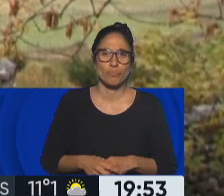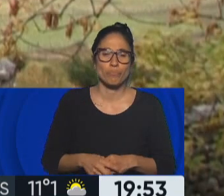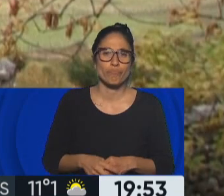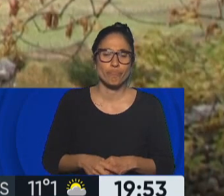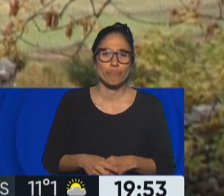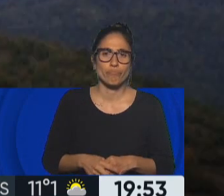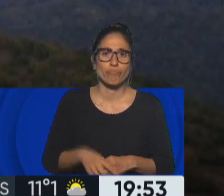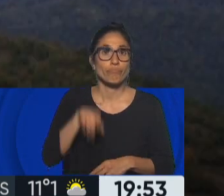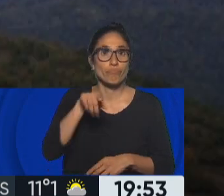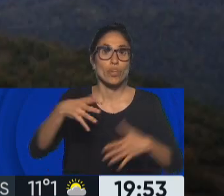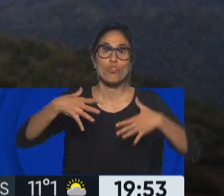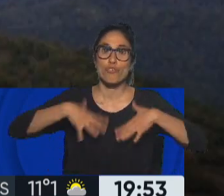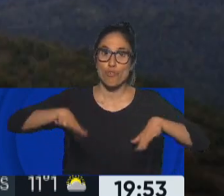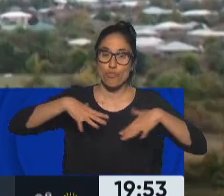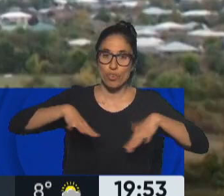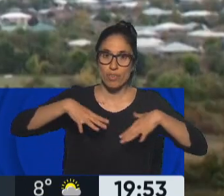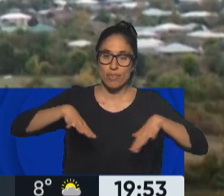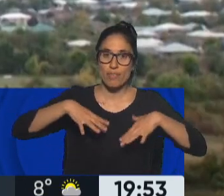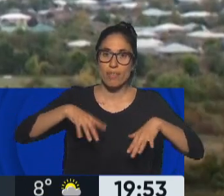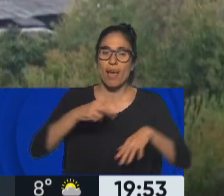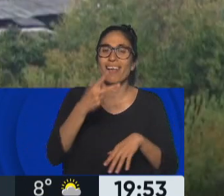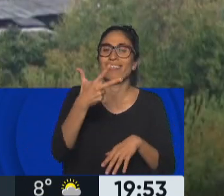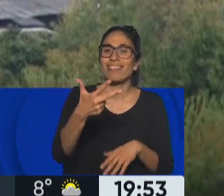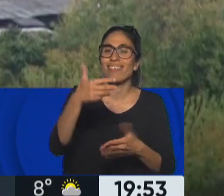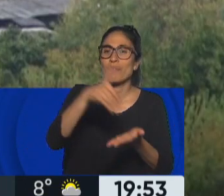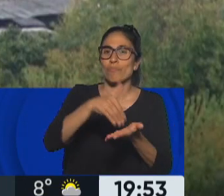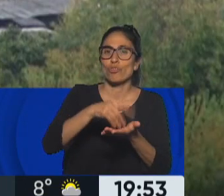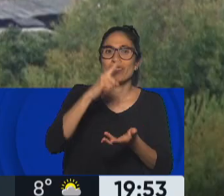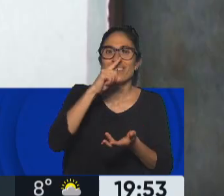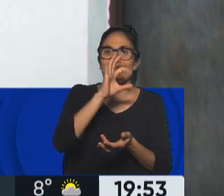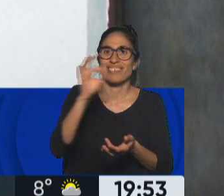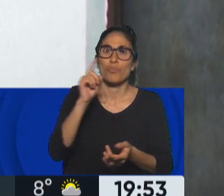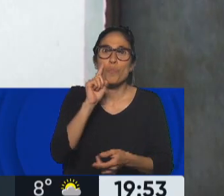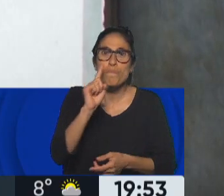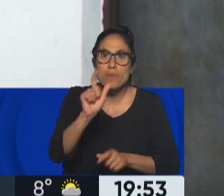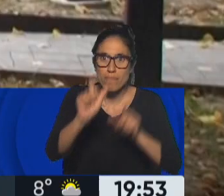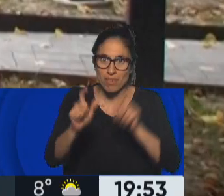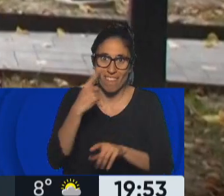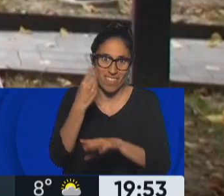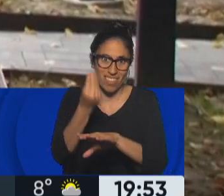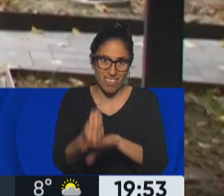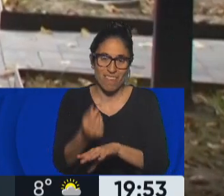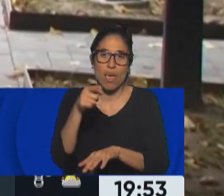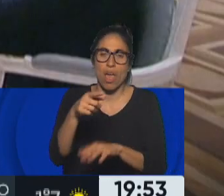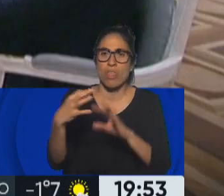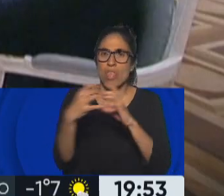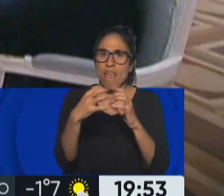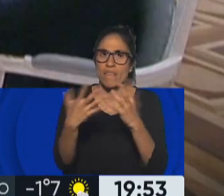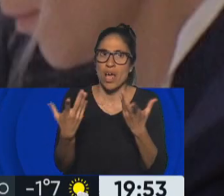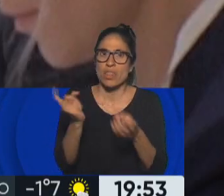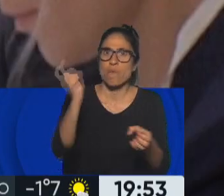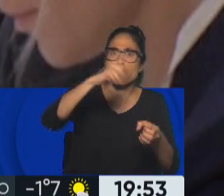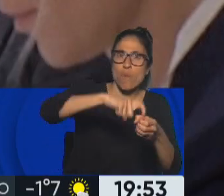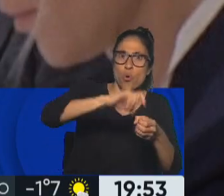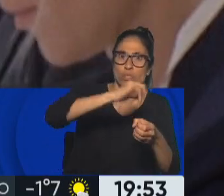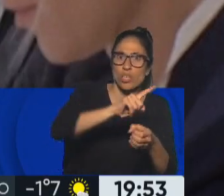Georgia, una ex república soviética de 3.700.000 habitantes, se debate entre su aspiración de integrarse a Europa y las